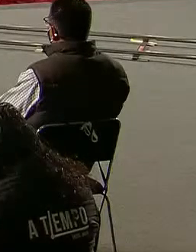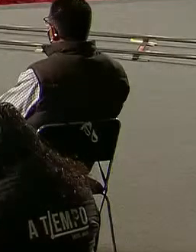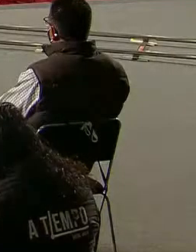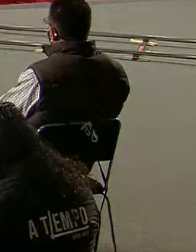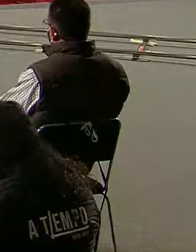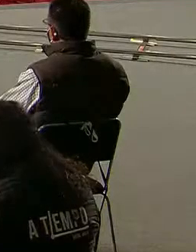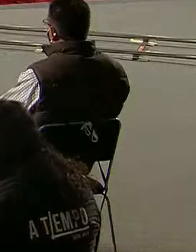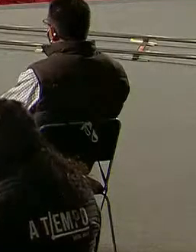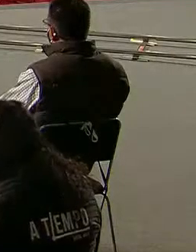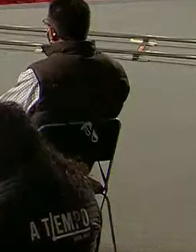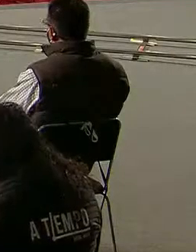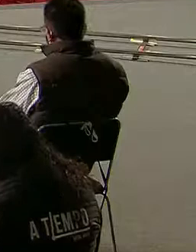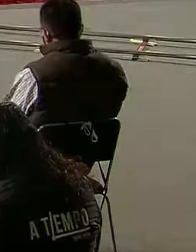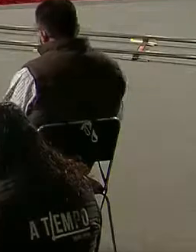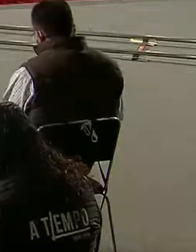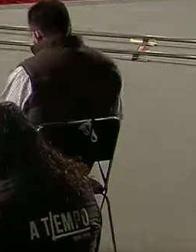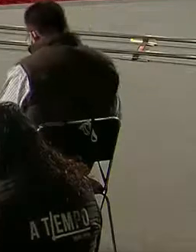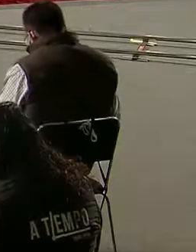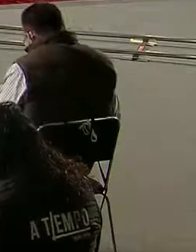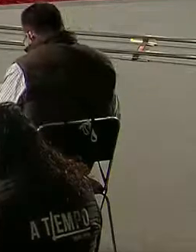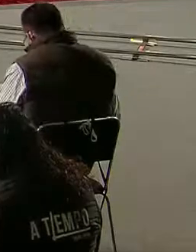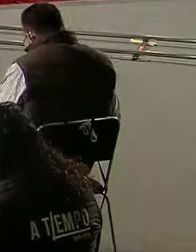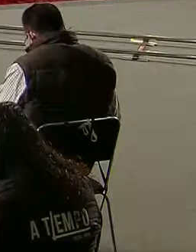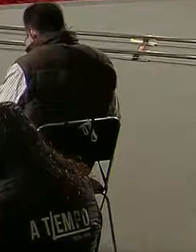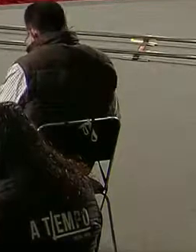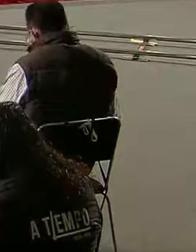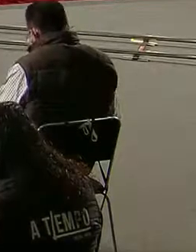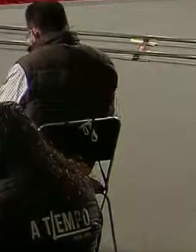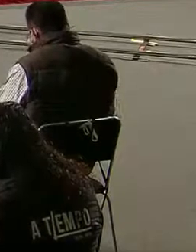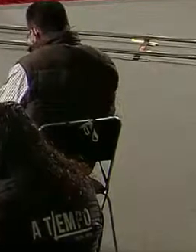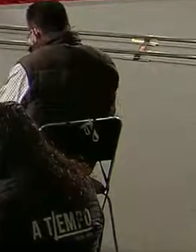regreso a clases. Muchísimas gracias.